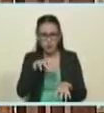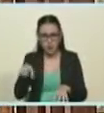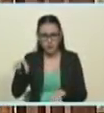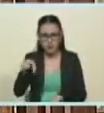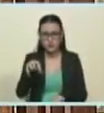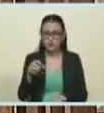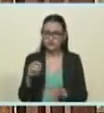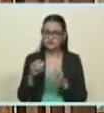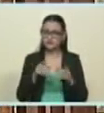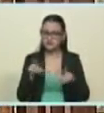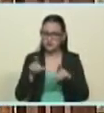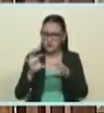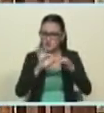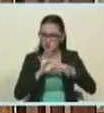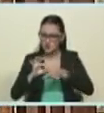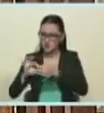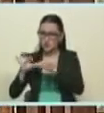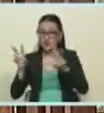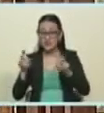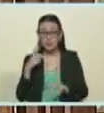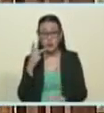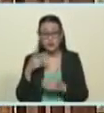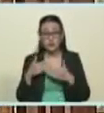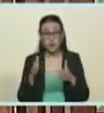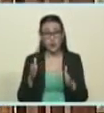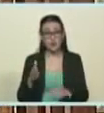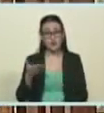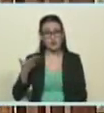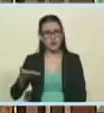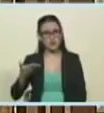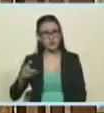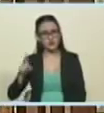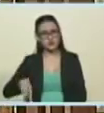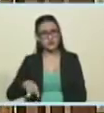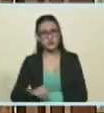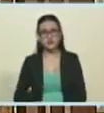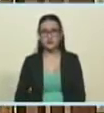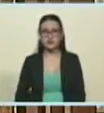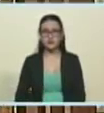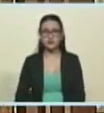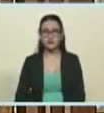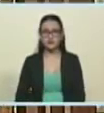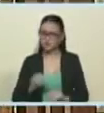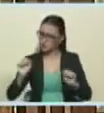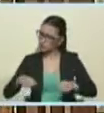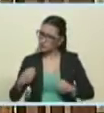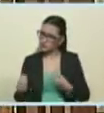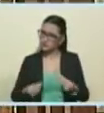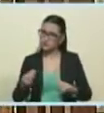de paz, coordinemos bien el tema de las políticas públicas. Hagámoslo.